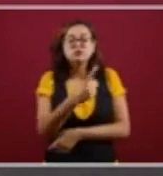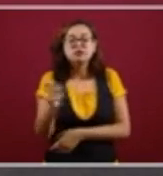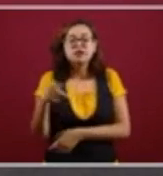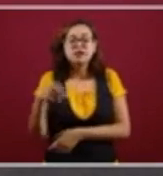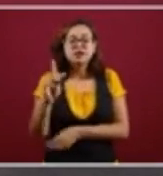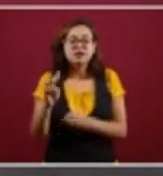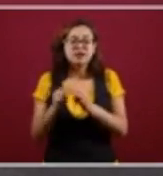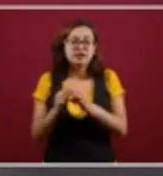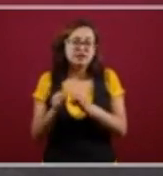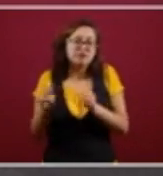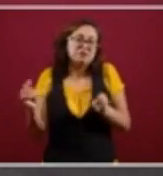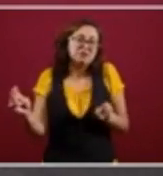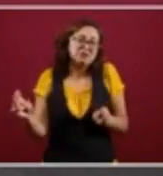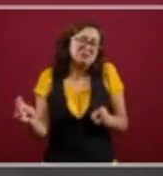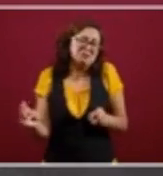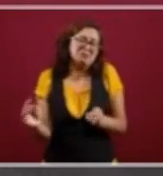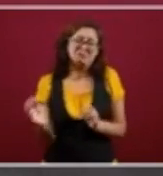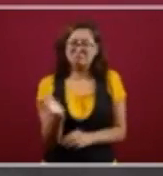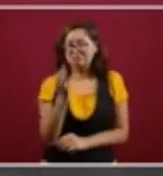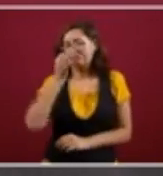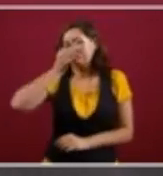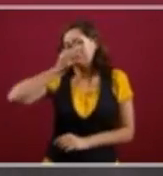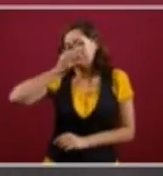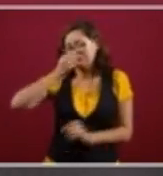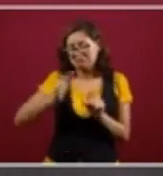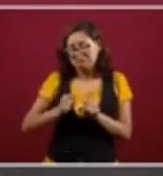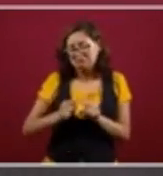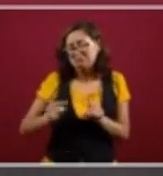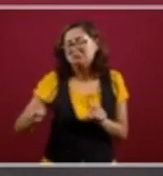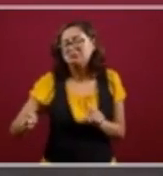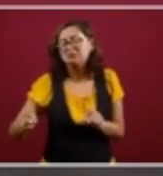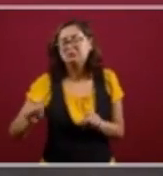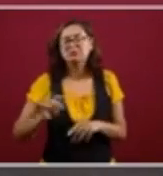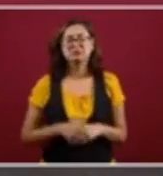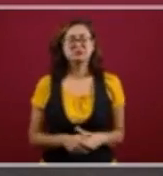tienen que ver con el territorio de Chiapas.